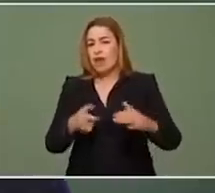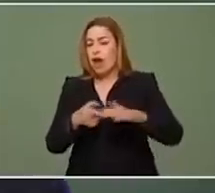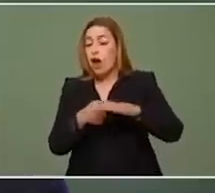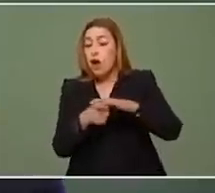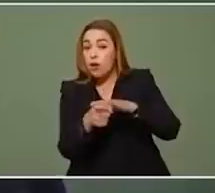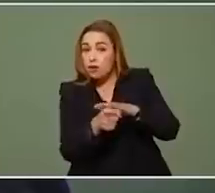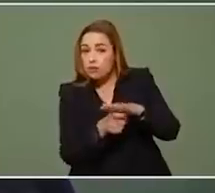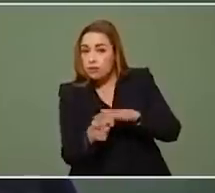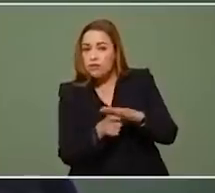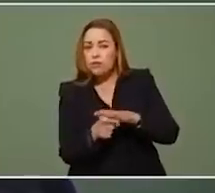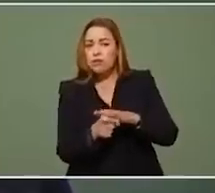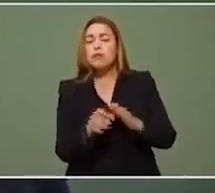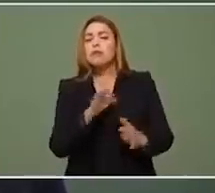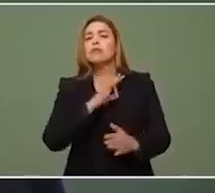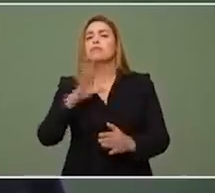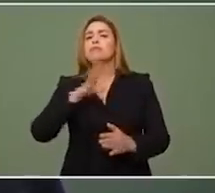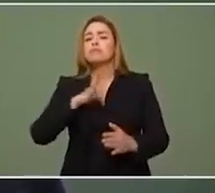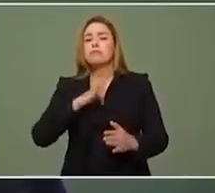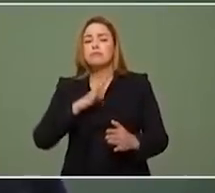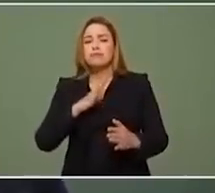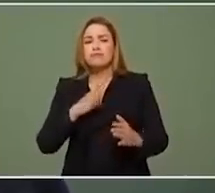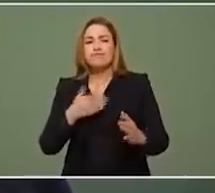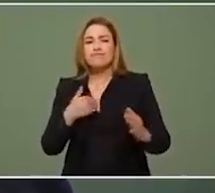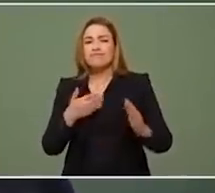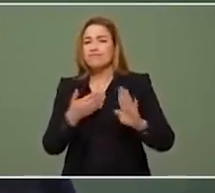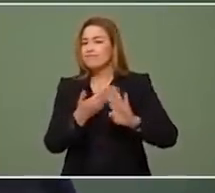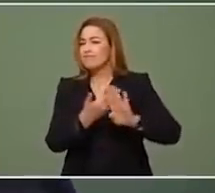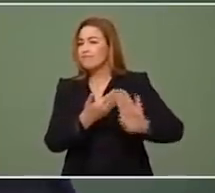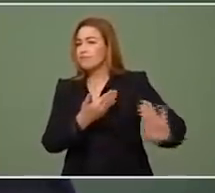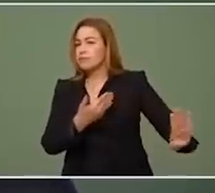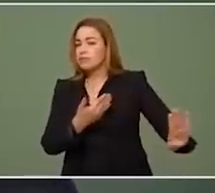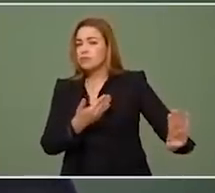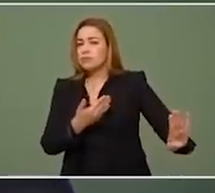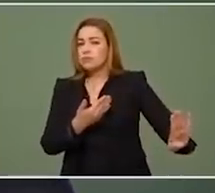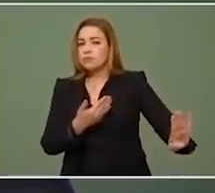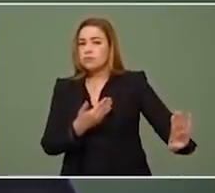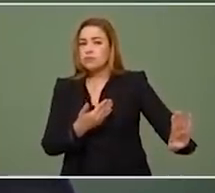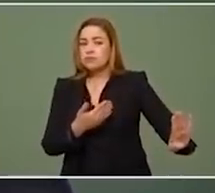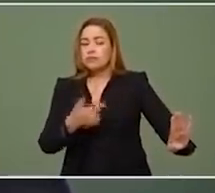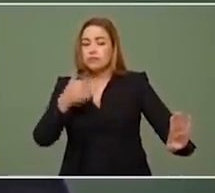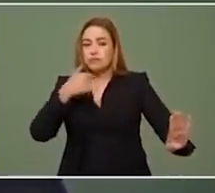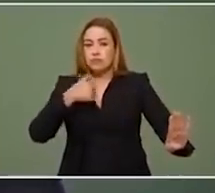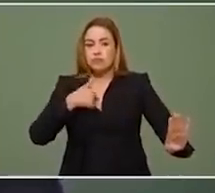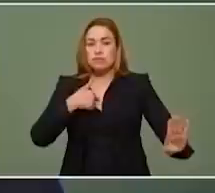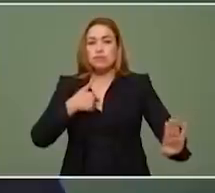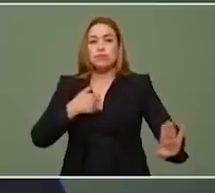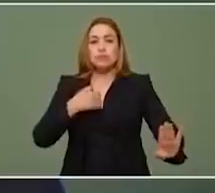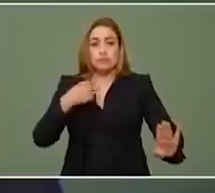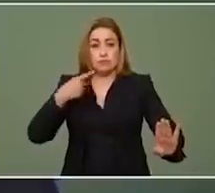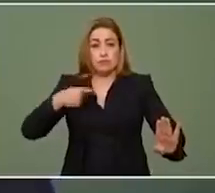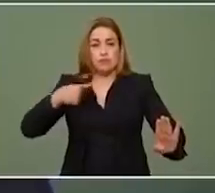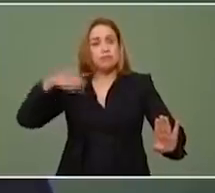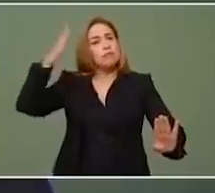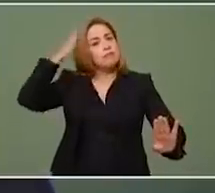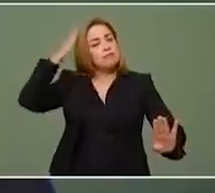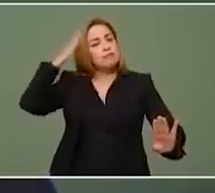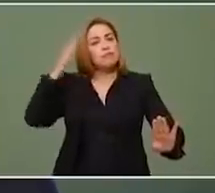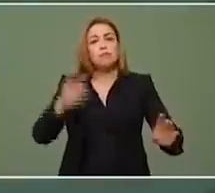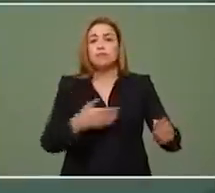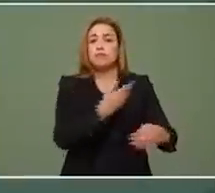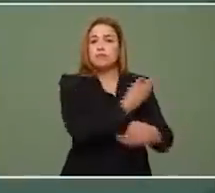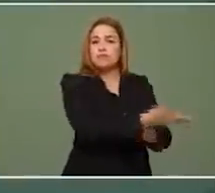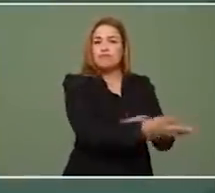línea divisoria la frontera entre la autoridad y delincuencia